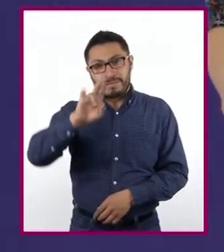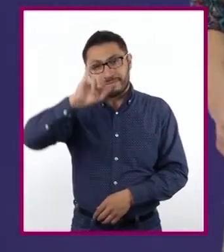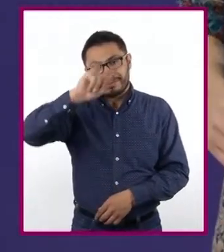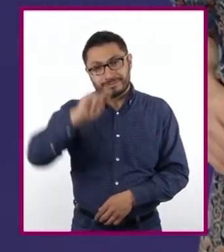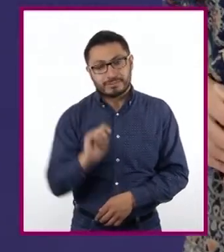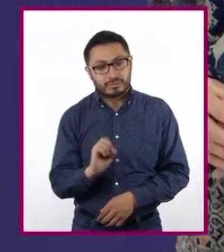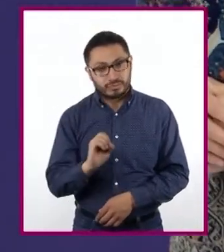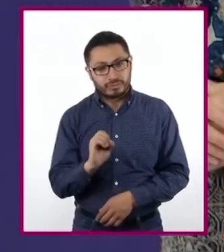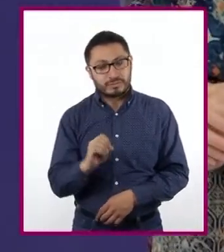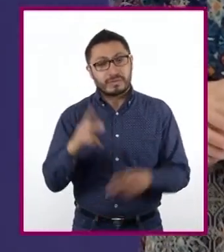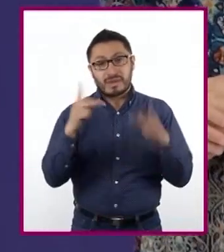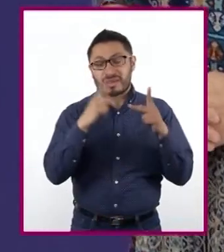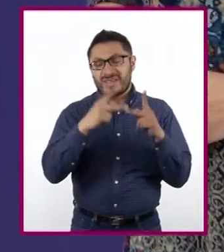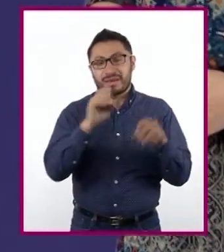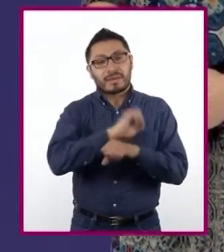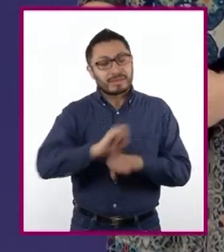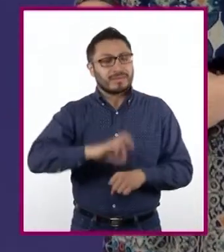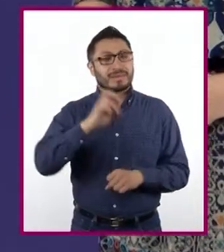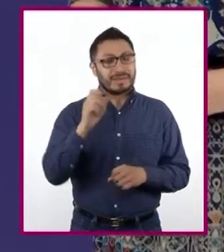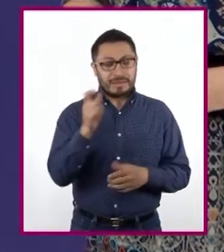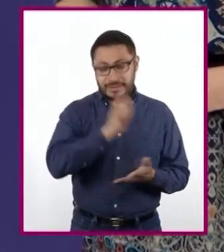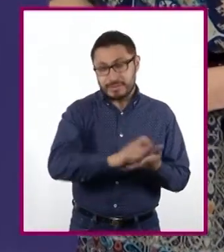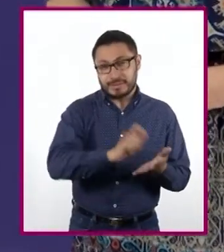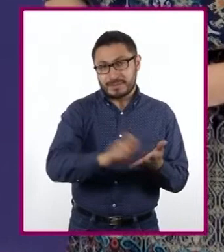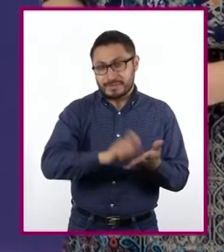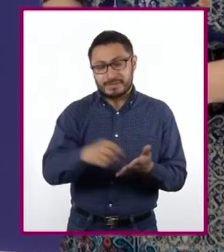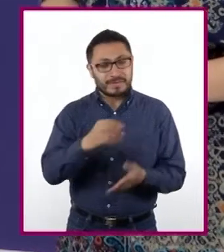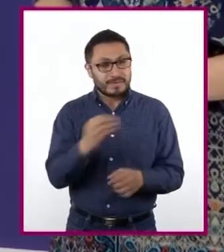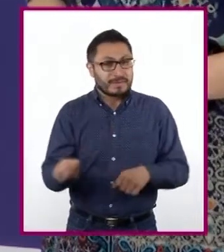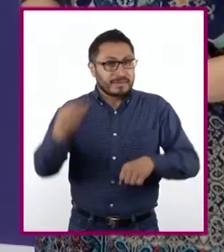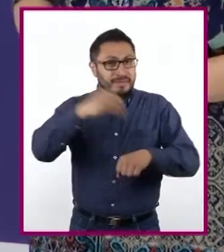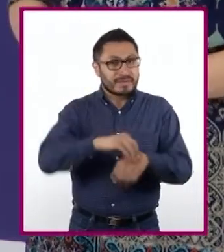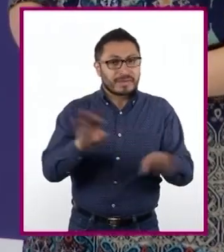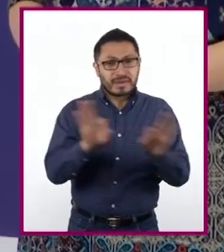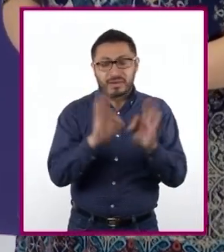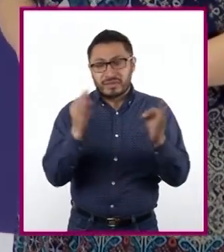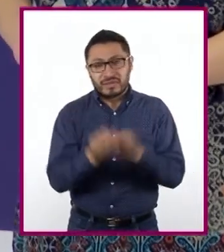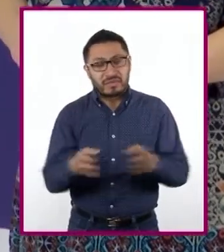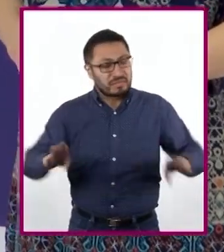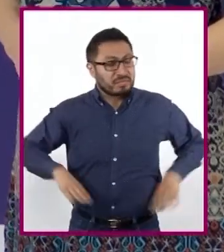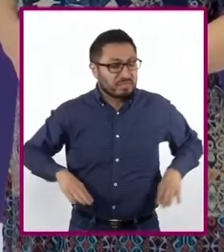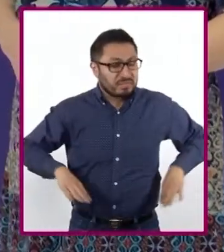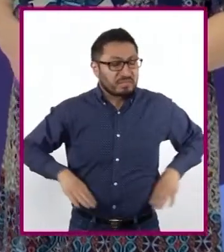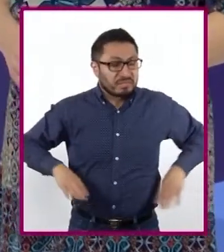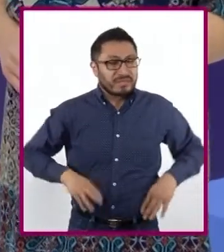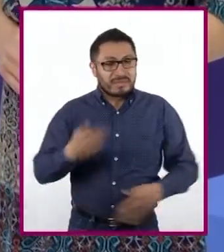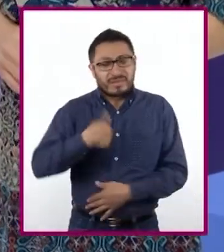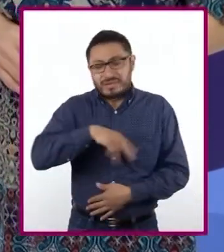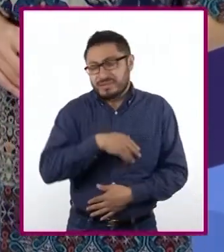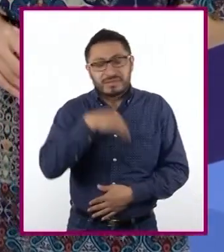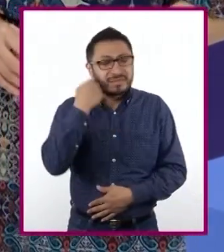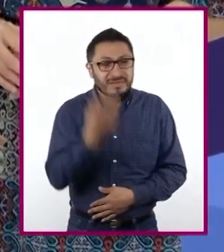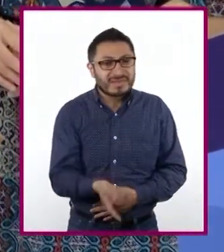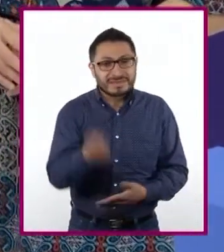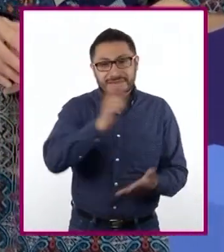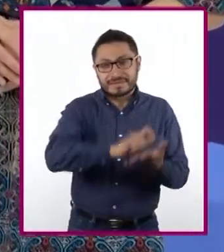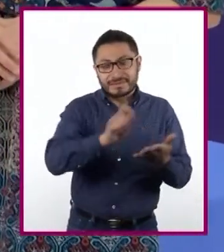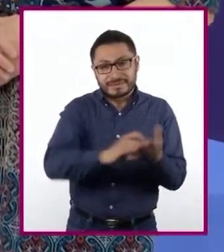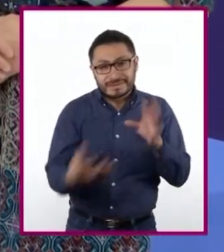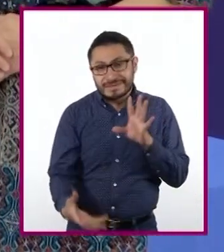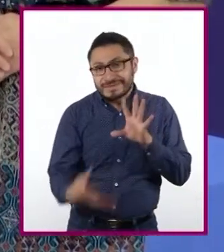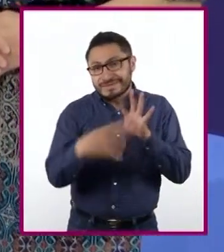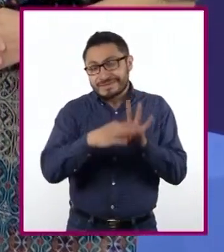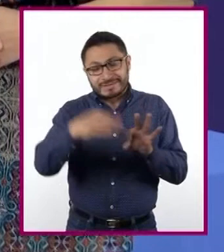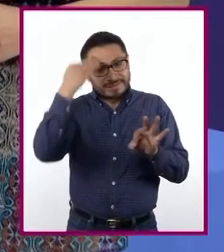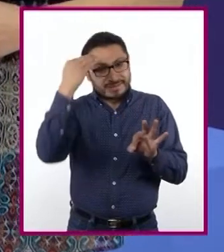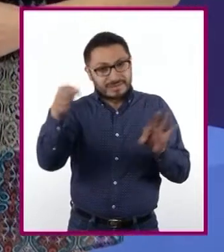simple. Claro, al redactar, podemos añadir dinamismo a nuestro relato biográfico, alternando este